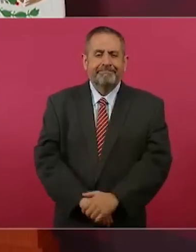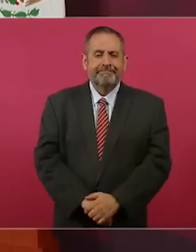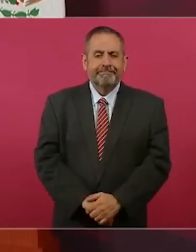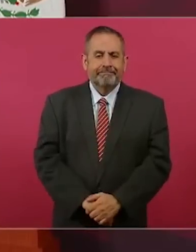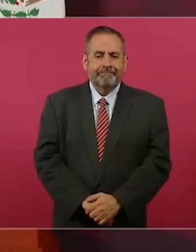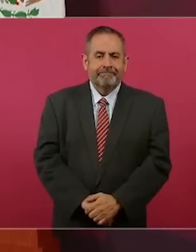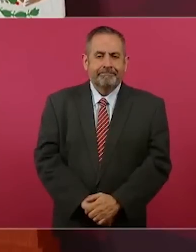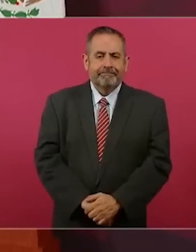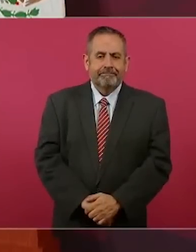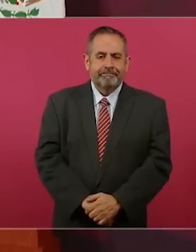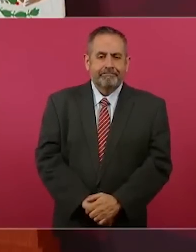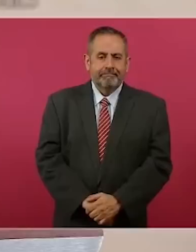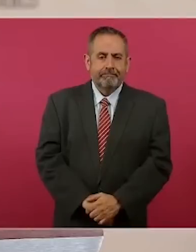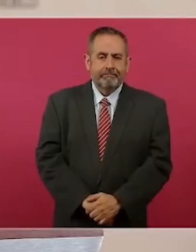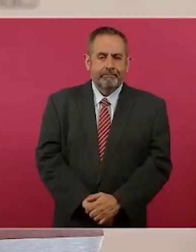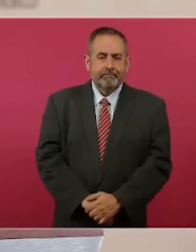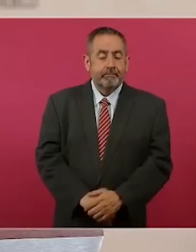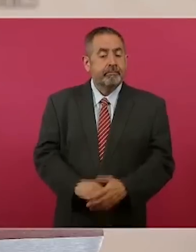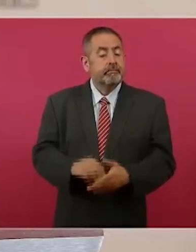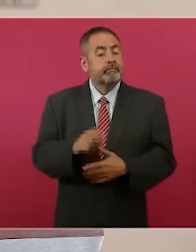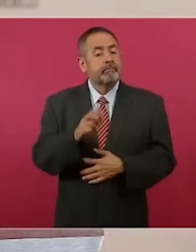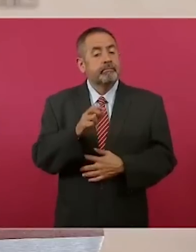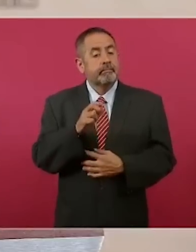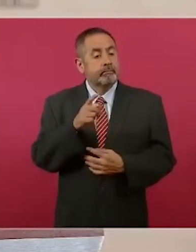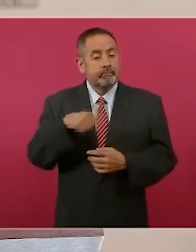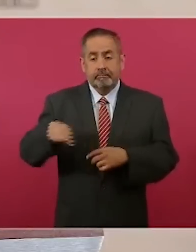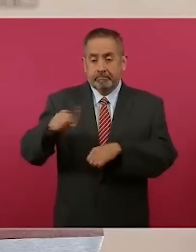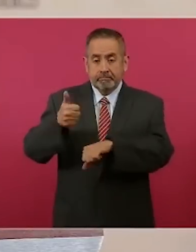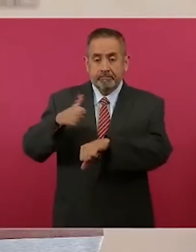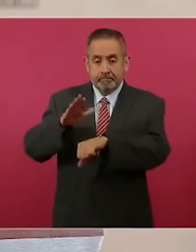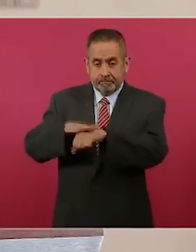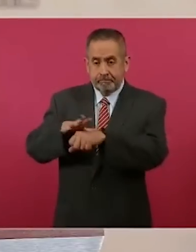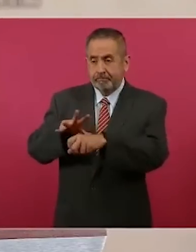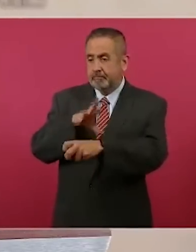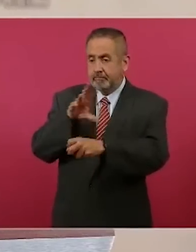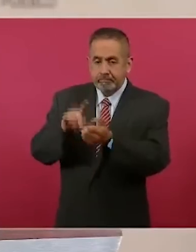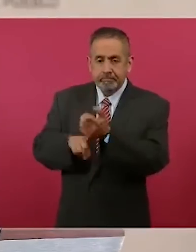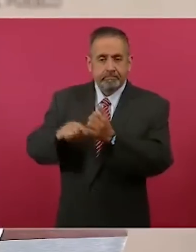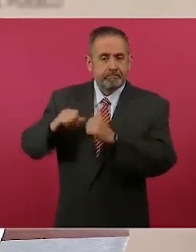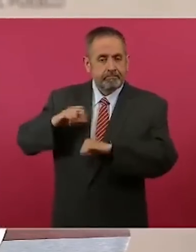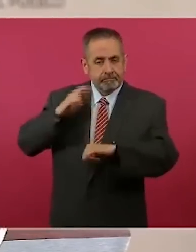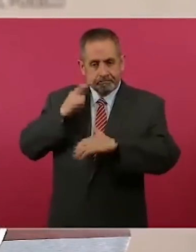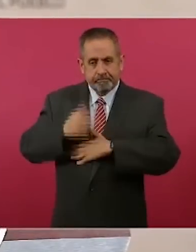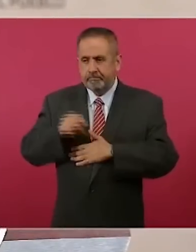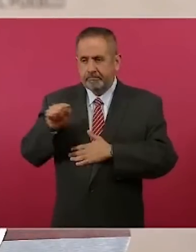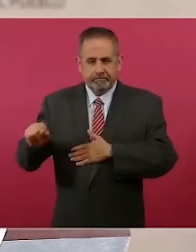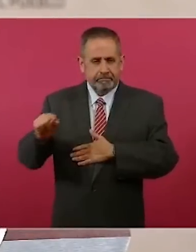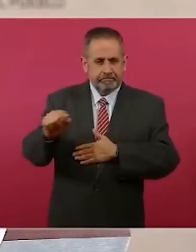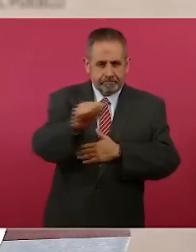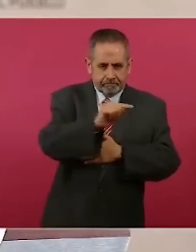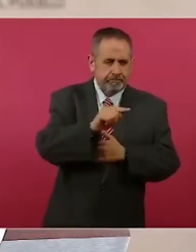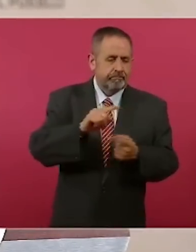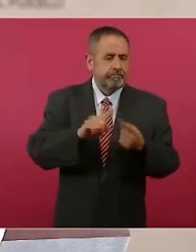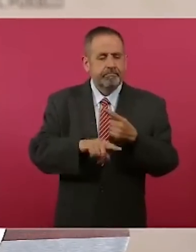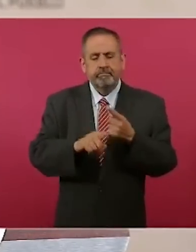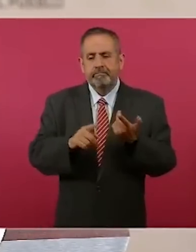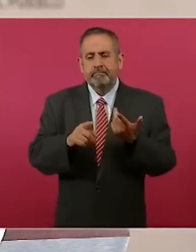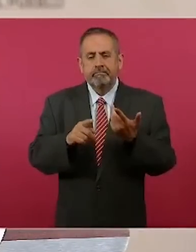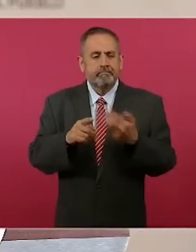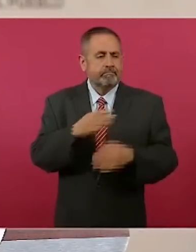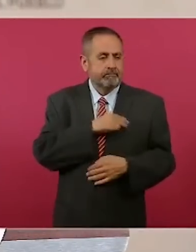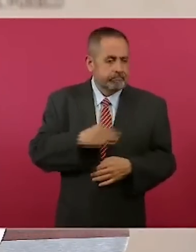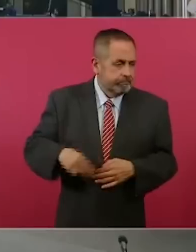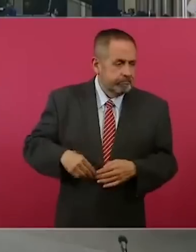y dependencias, así como de sus administraciones paraestatales y paramunicipales, fideicomisos